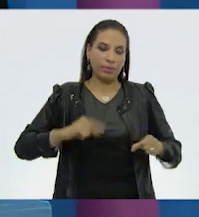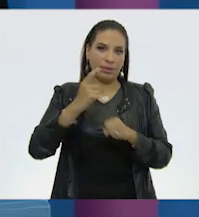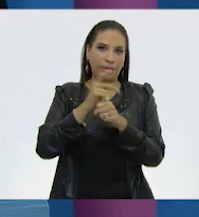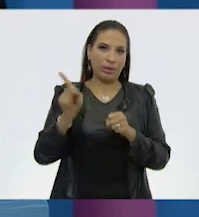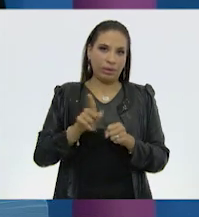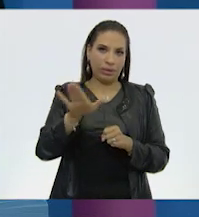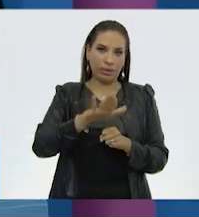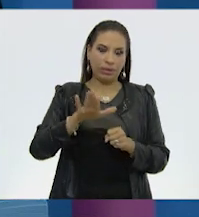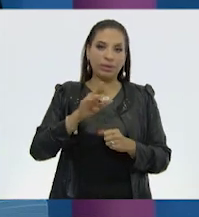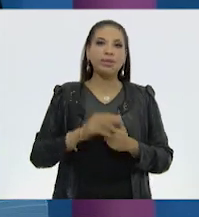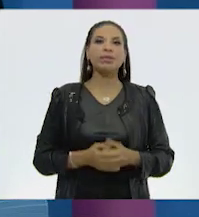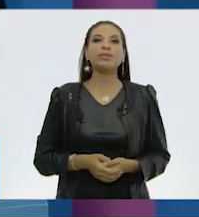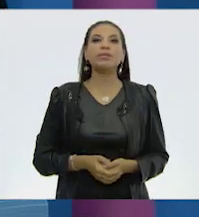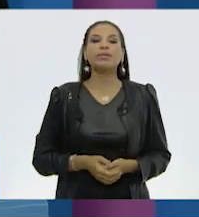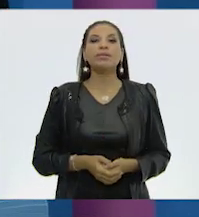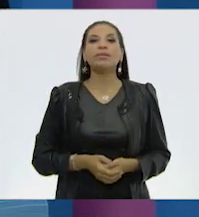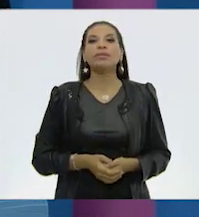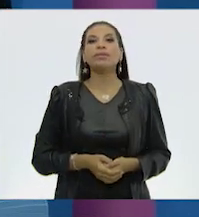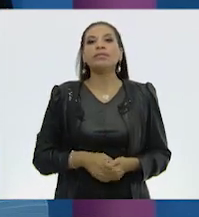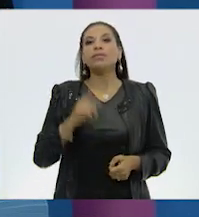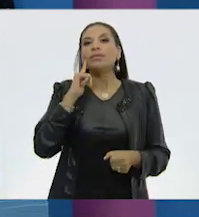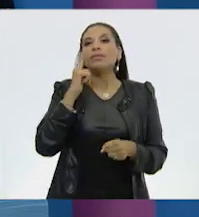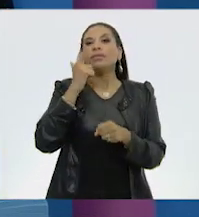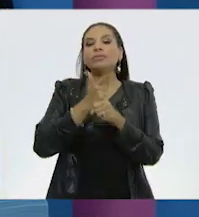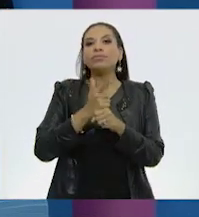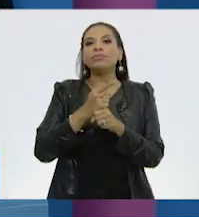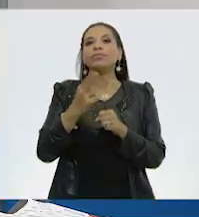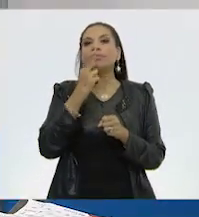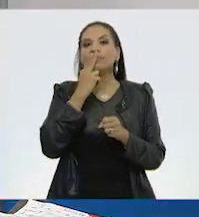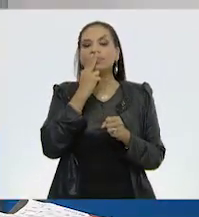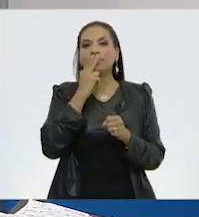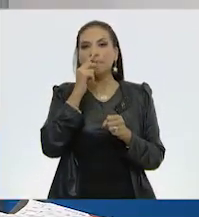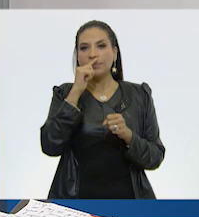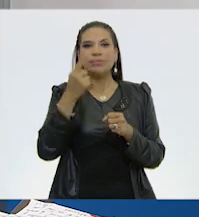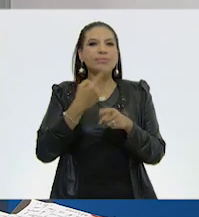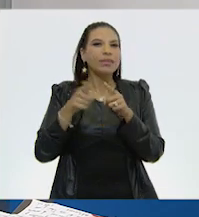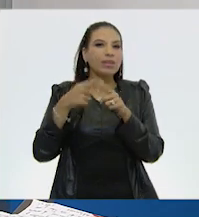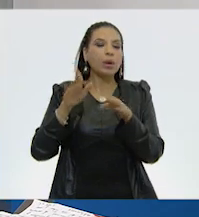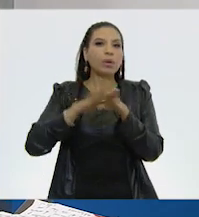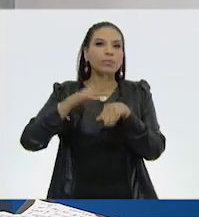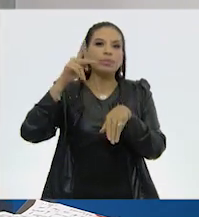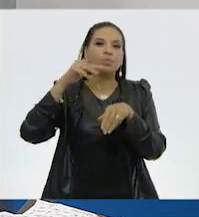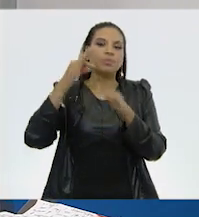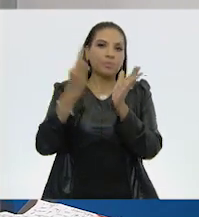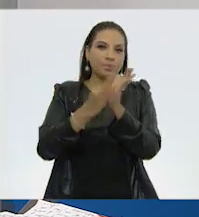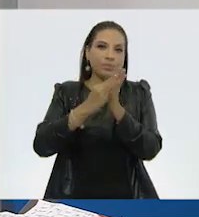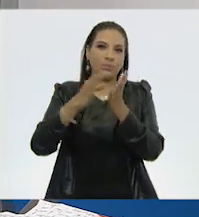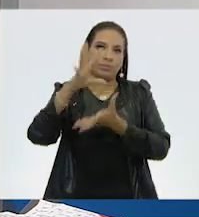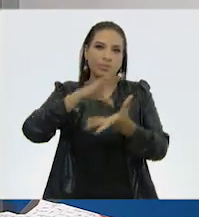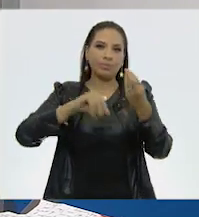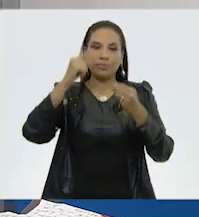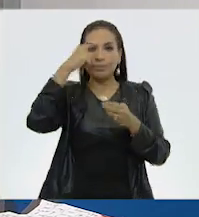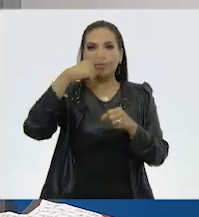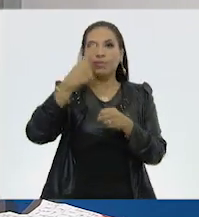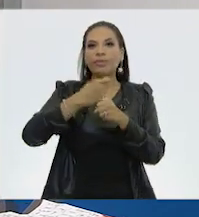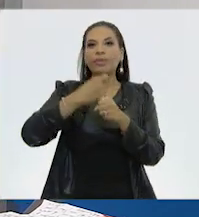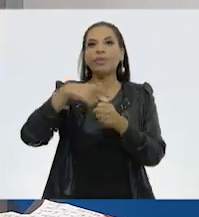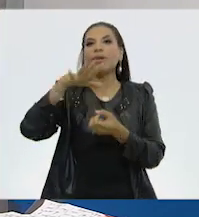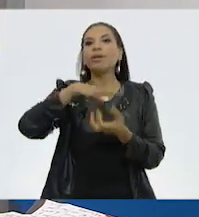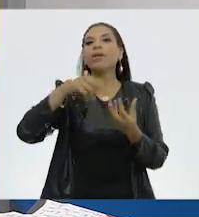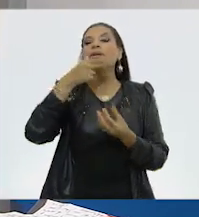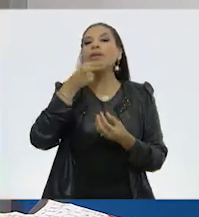pueblos. El descubrimiento del uso de metales es otra gran revolución para los primeros